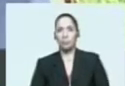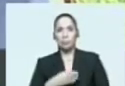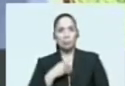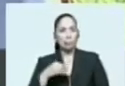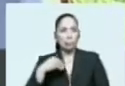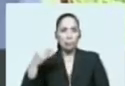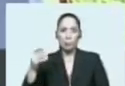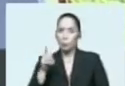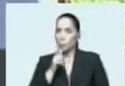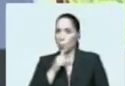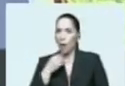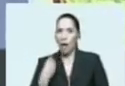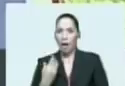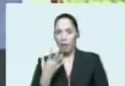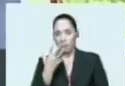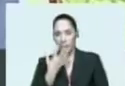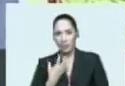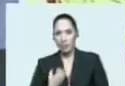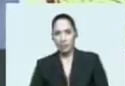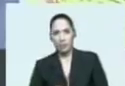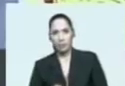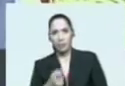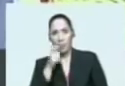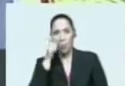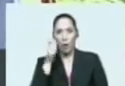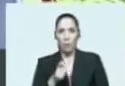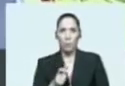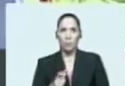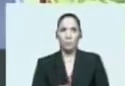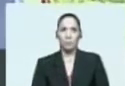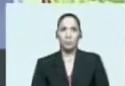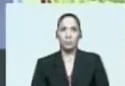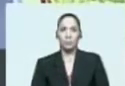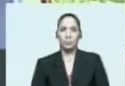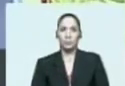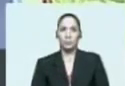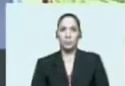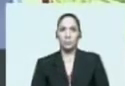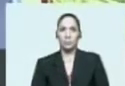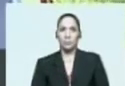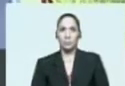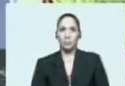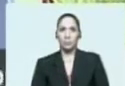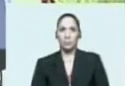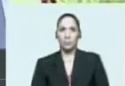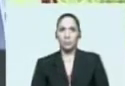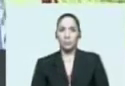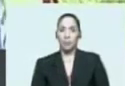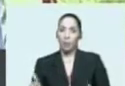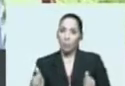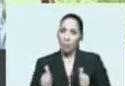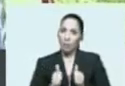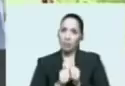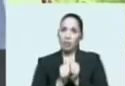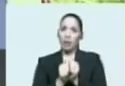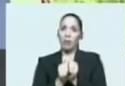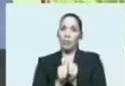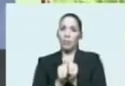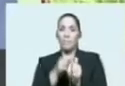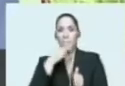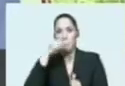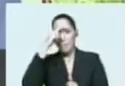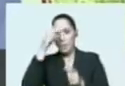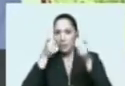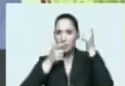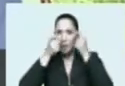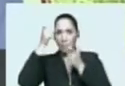la tristeza de la última instancia de nuestro pueblo que acompañaba a su padre hugo chávez